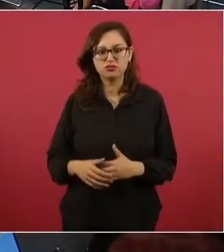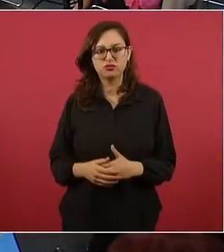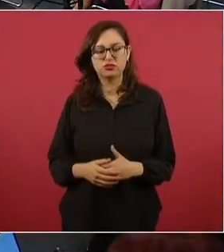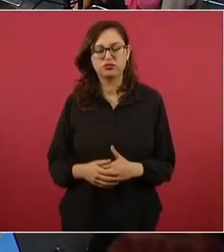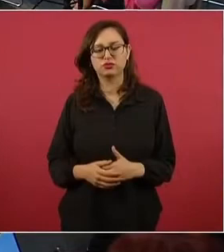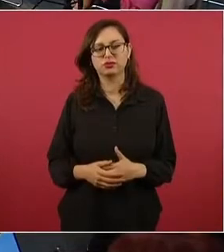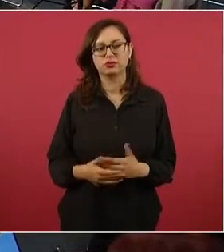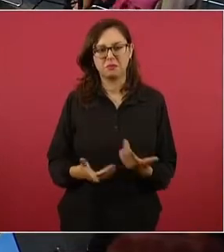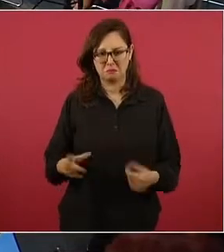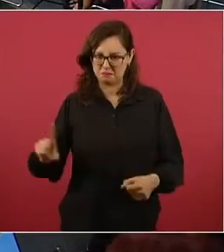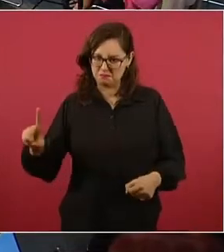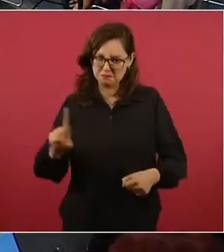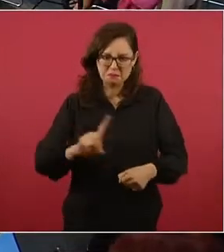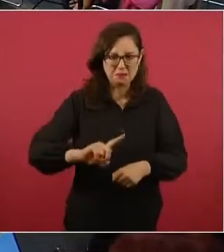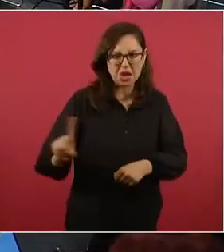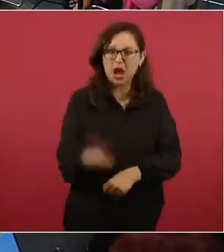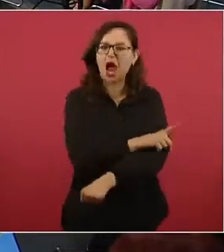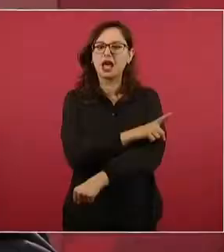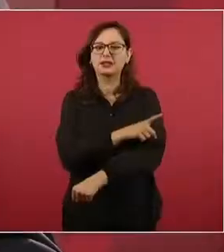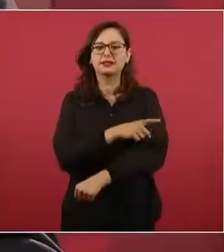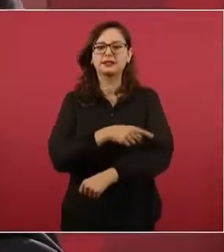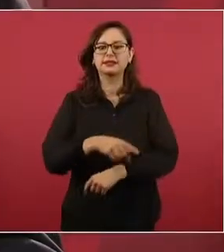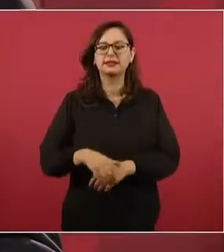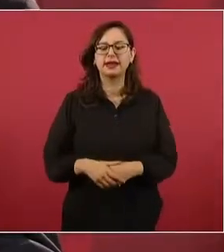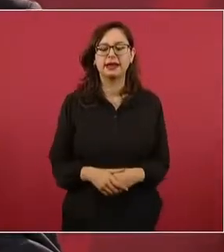el que